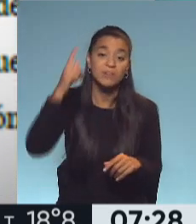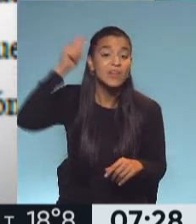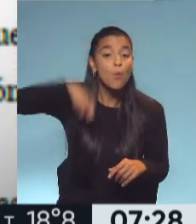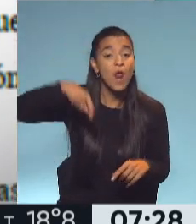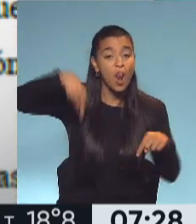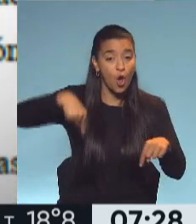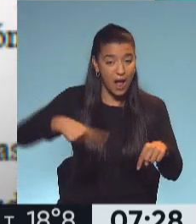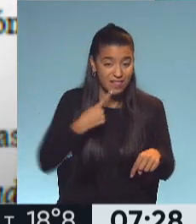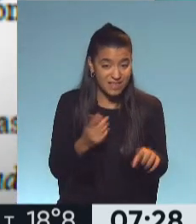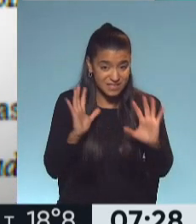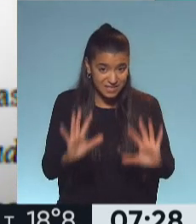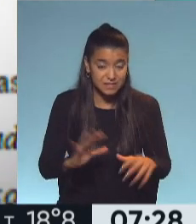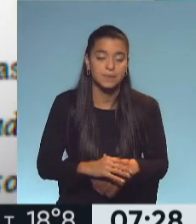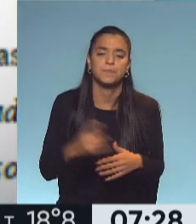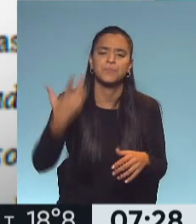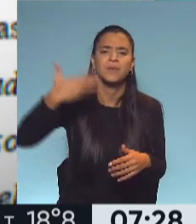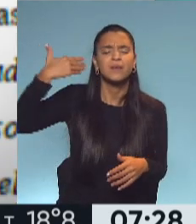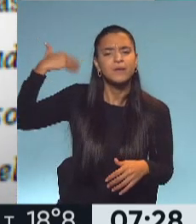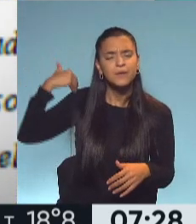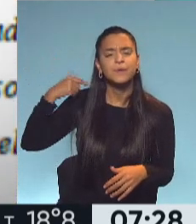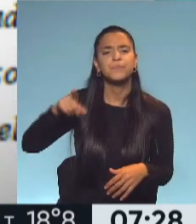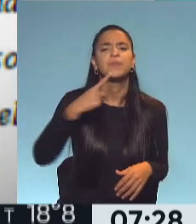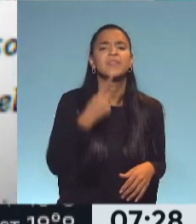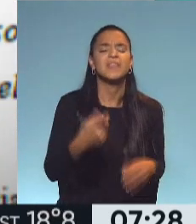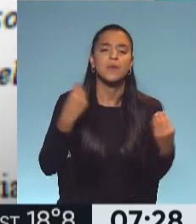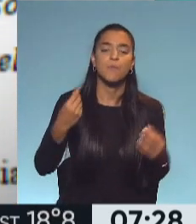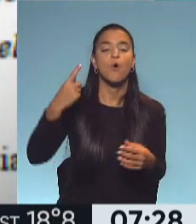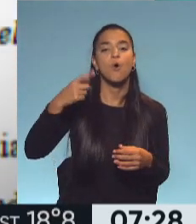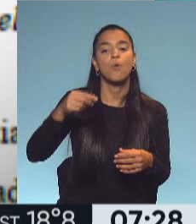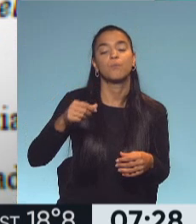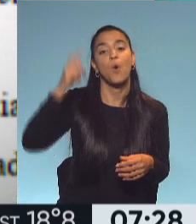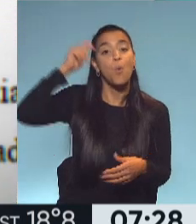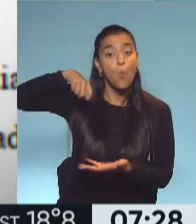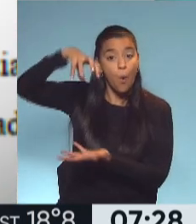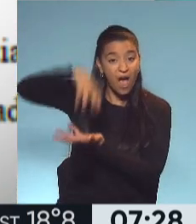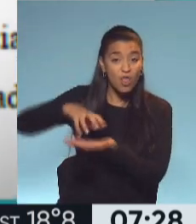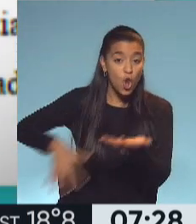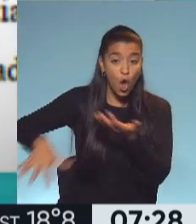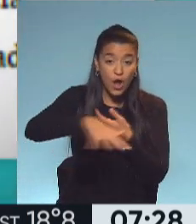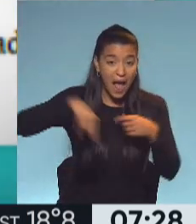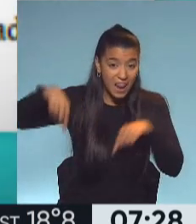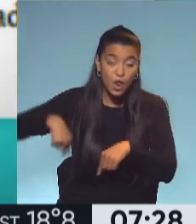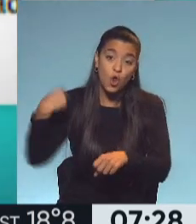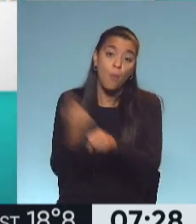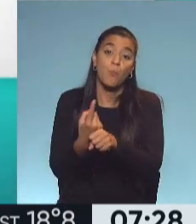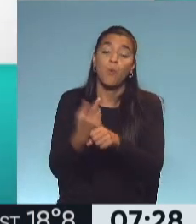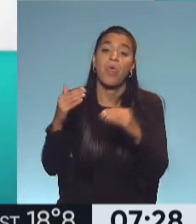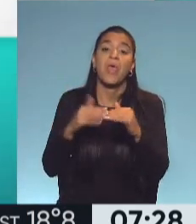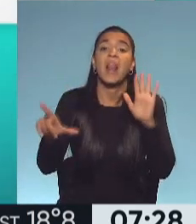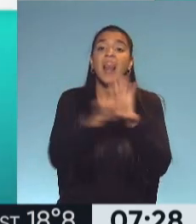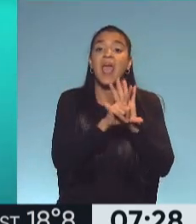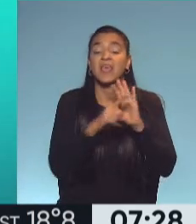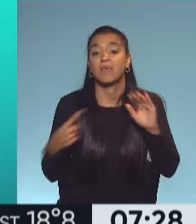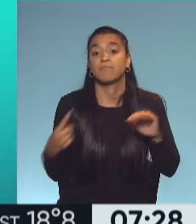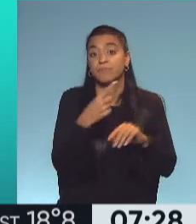local. Recuerdan que en algún momento hemos dicho que un juzgado local no puede sobreponerse a una ley porque la